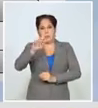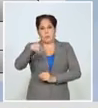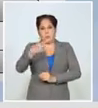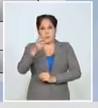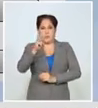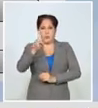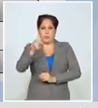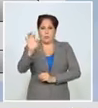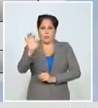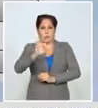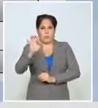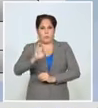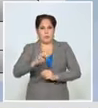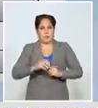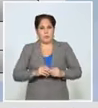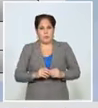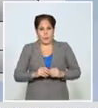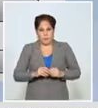44,31%,